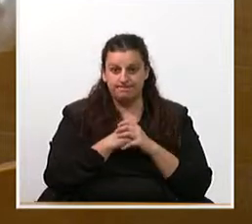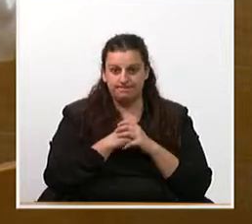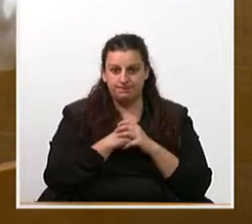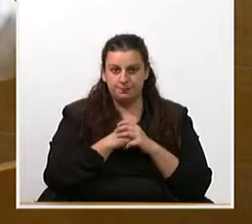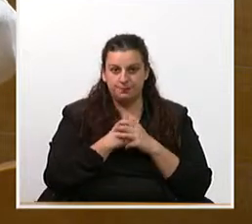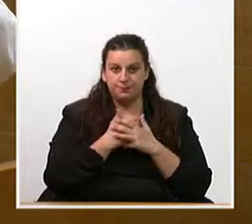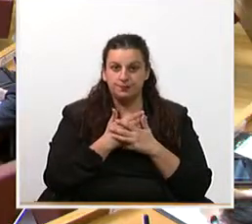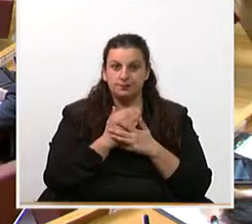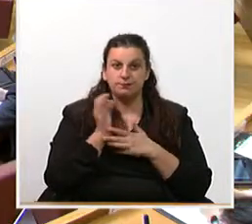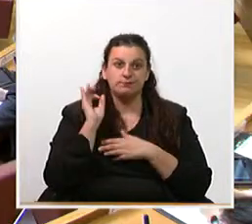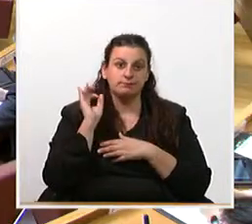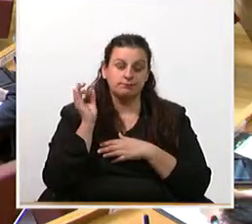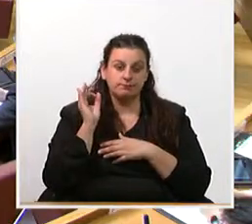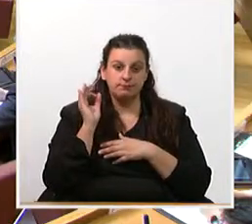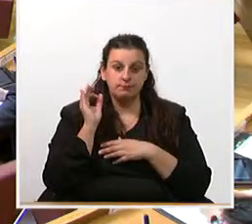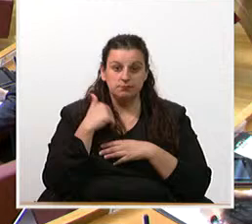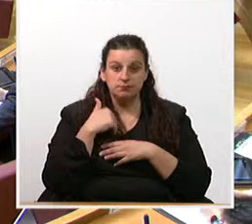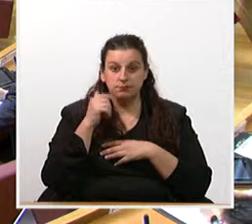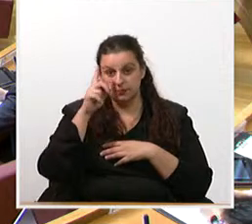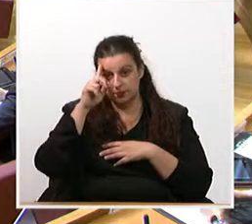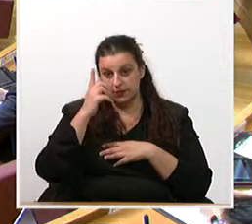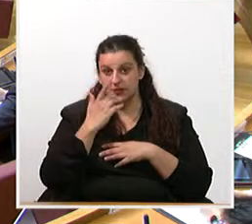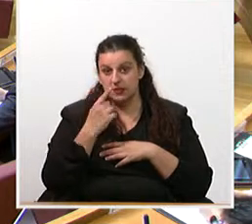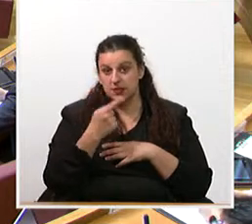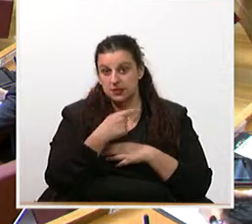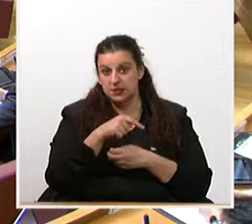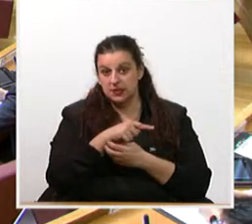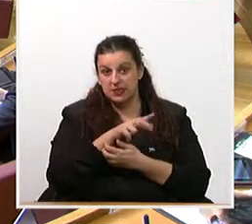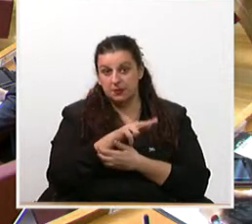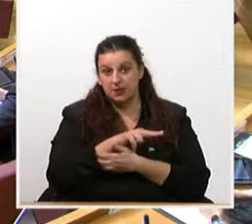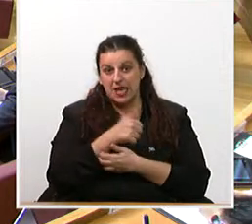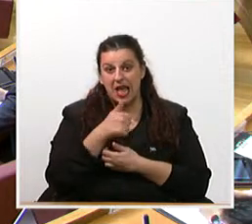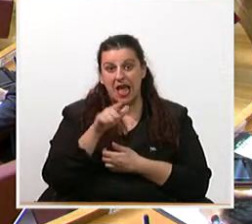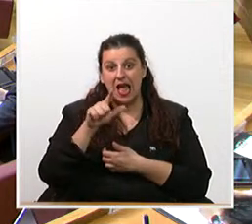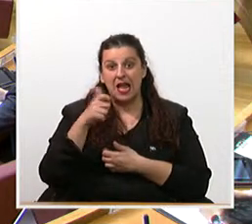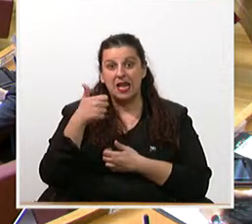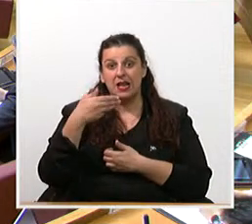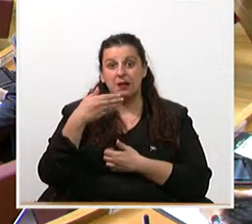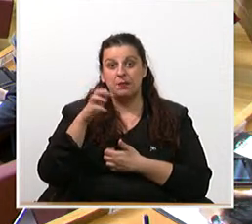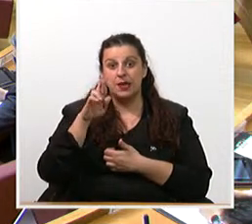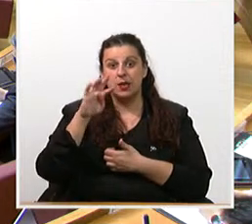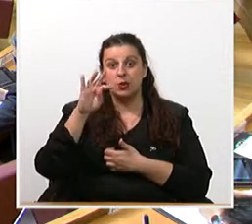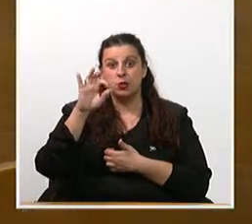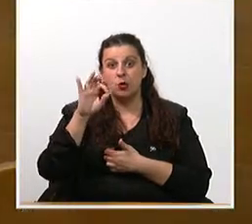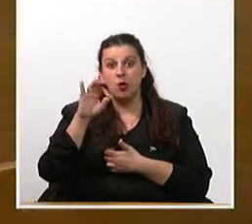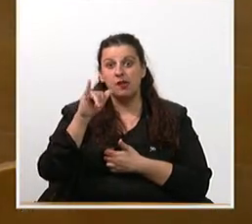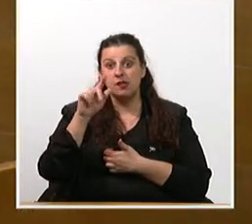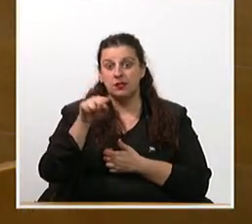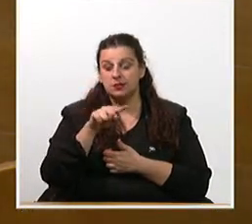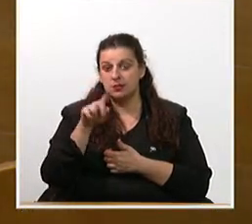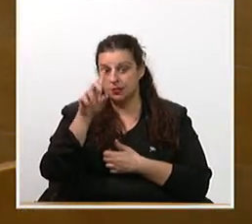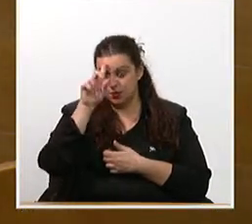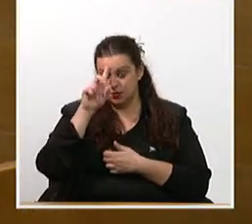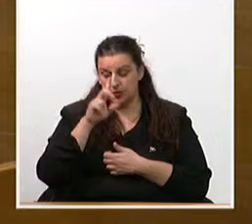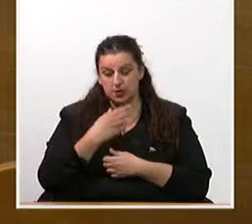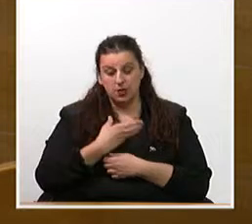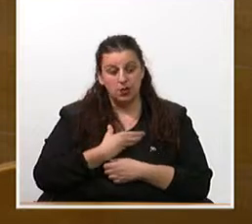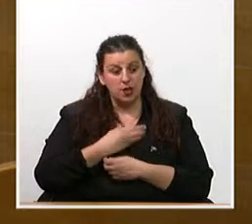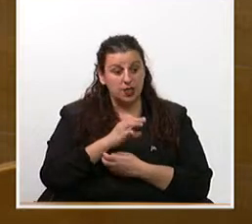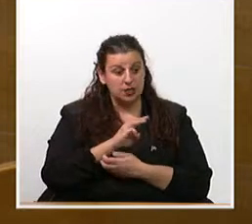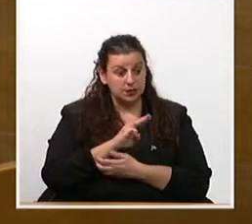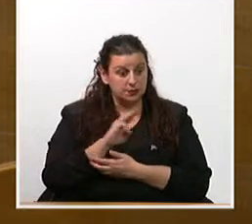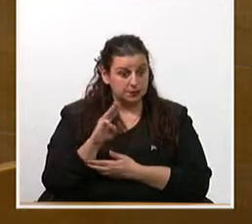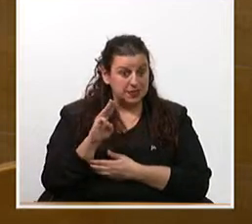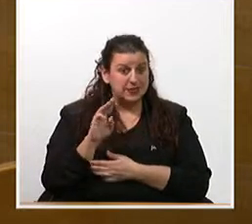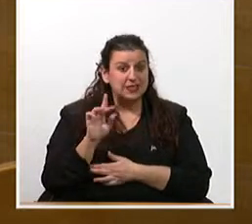programa no sé si en estos tamb está Alberto no s el regidor del PP sí